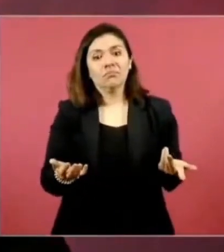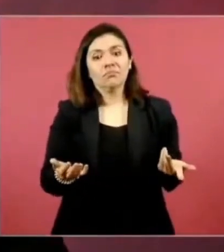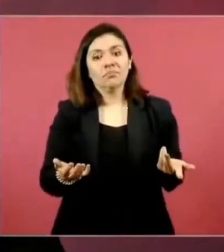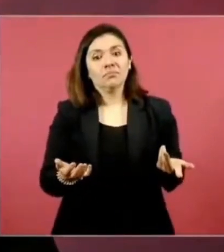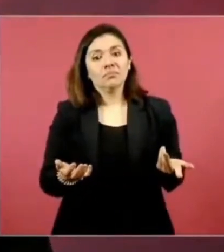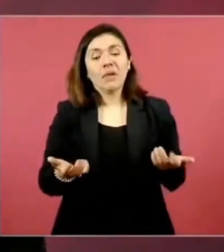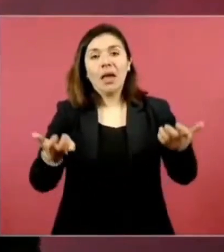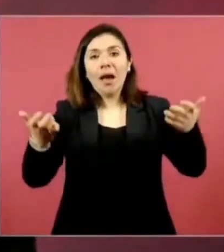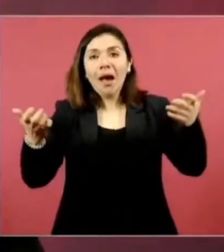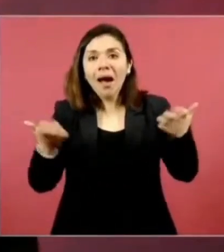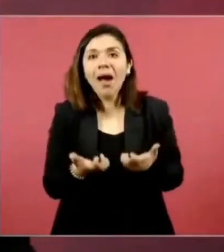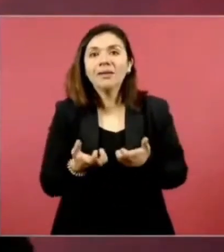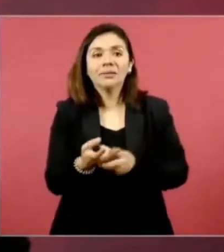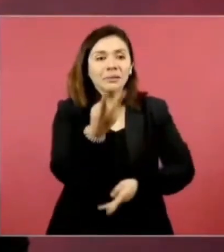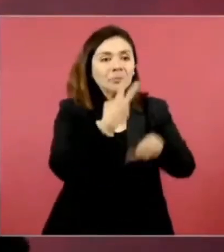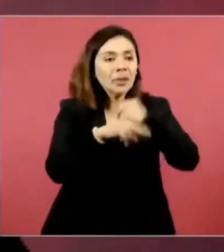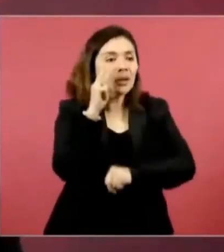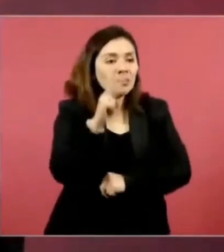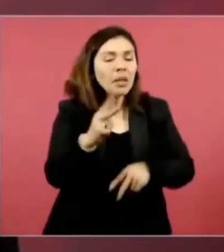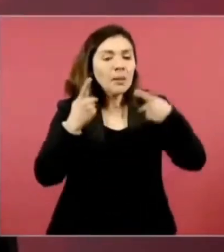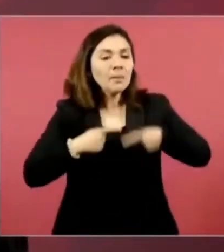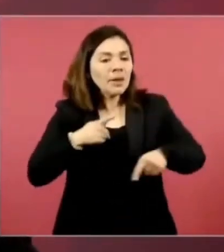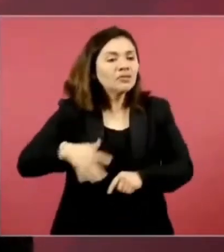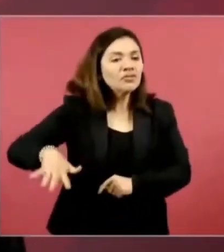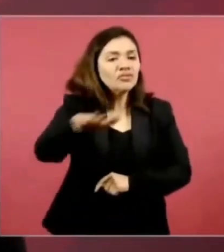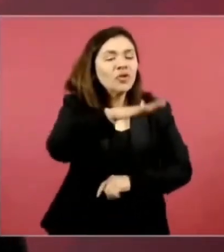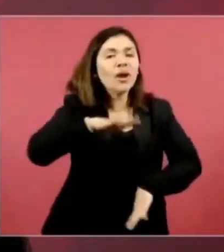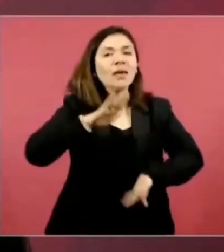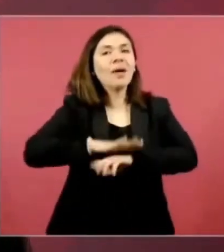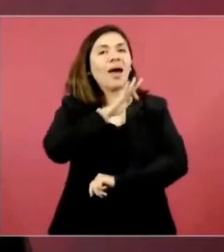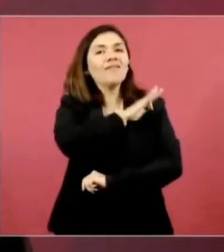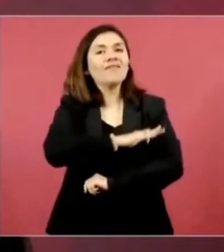lograr la felicidad del pueblo.